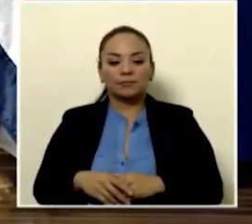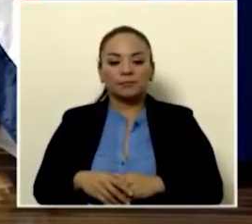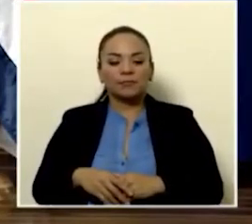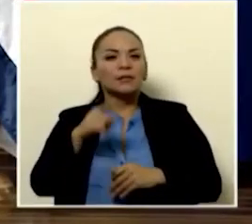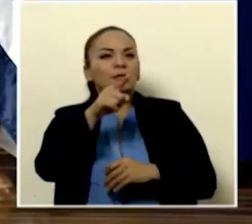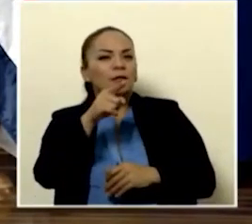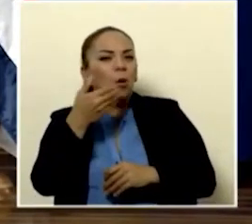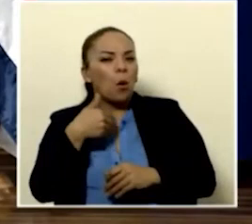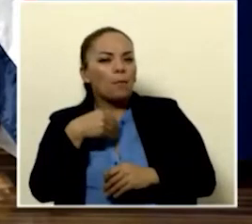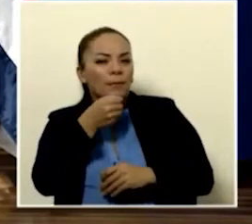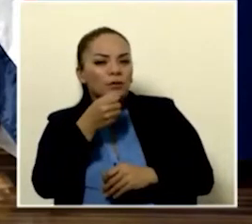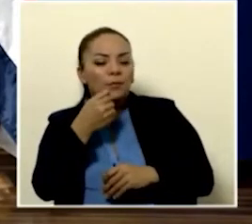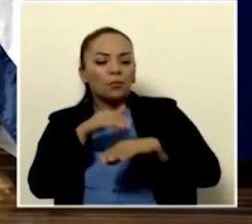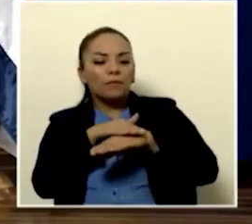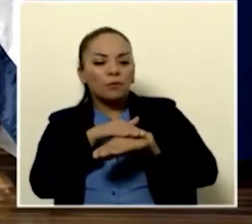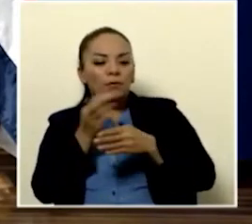repetir